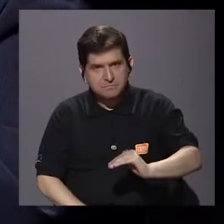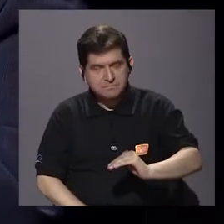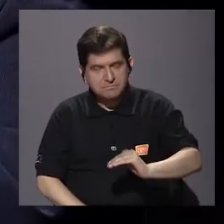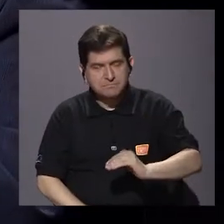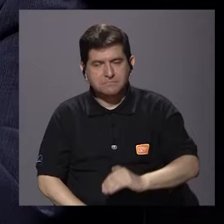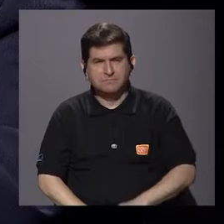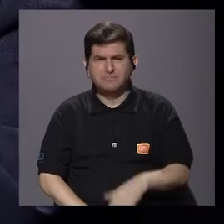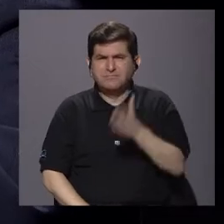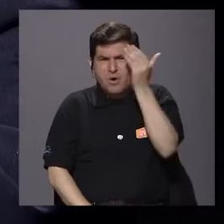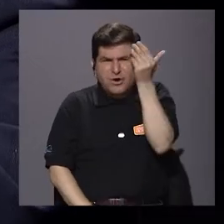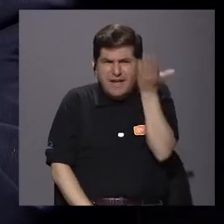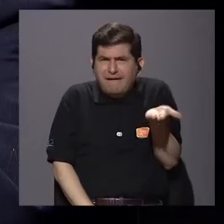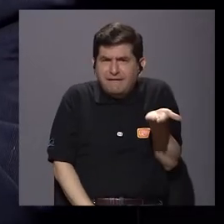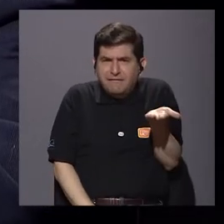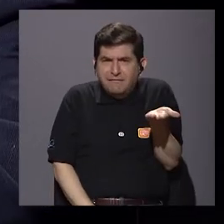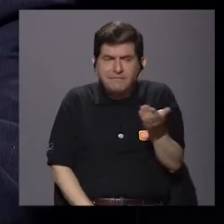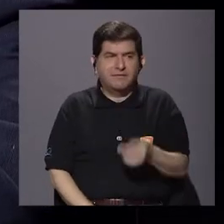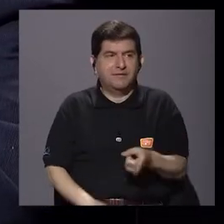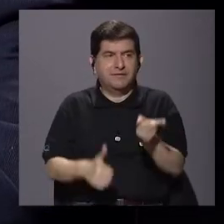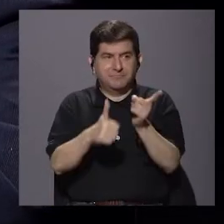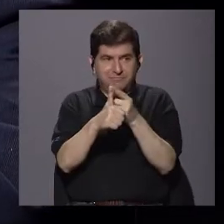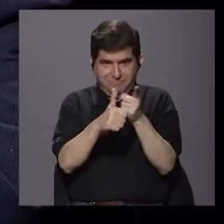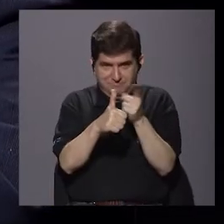porque está mal primero